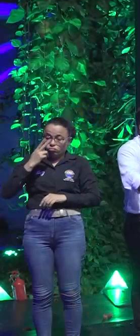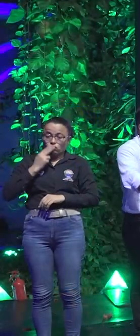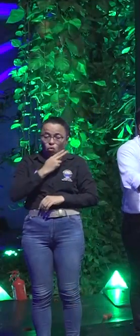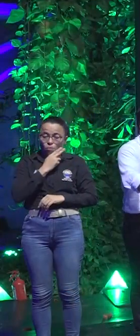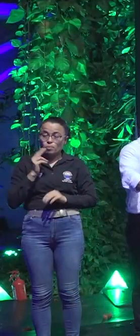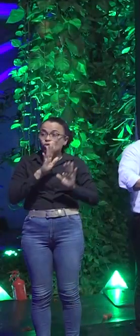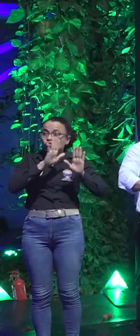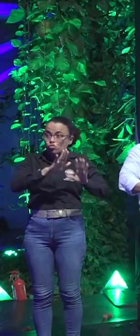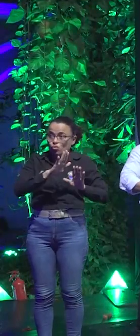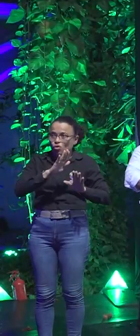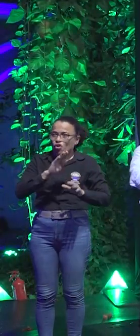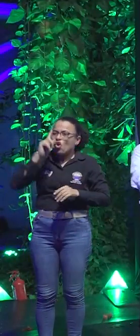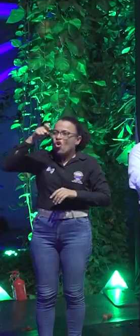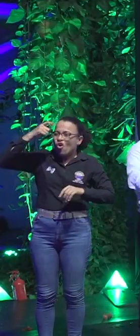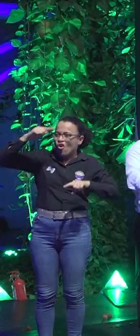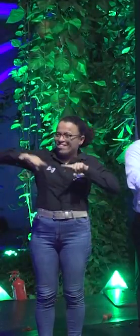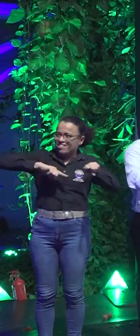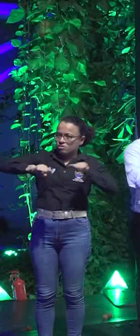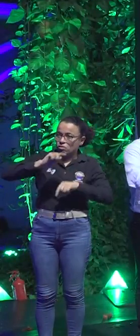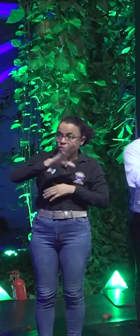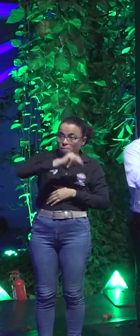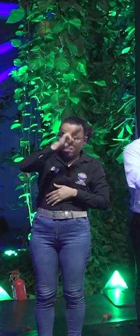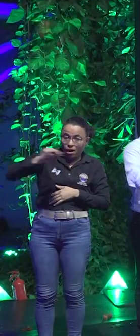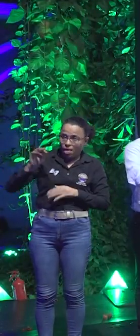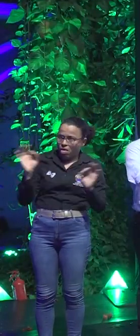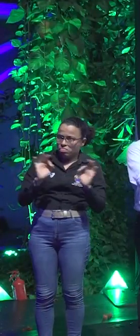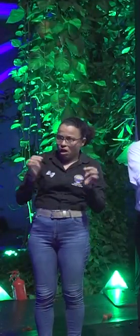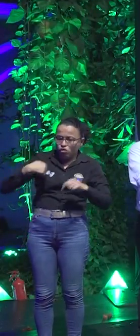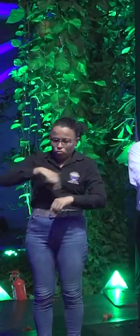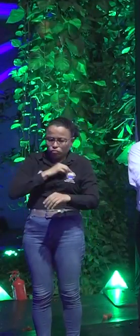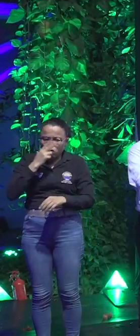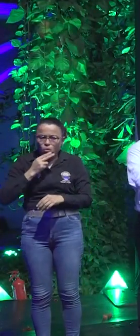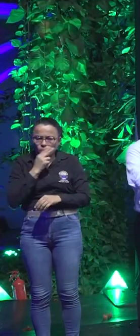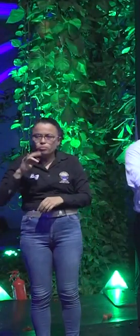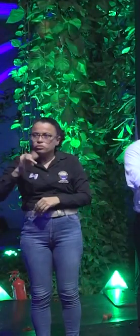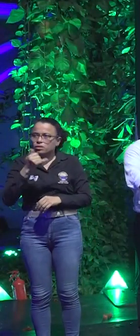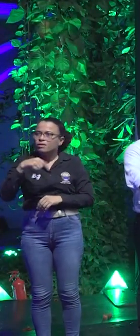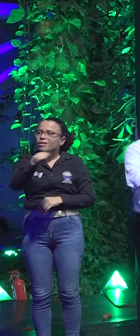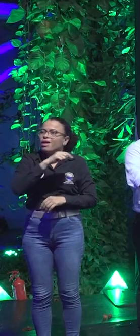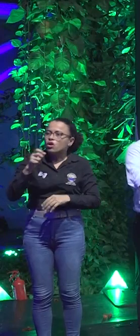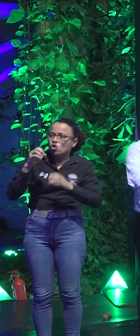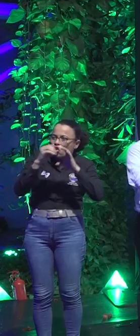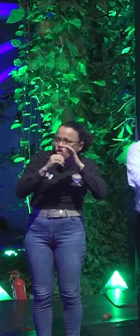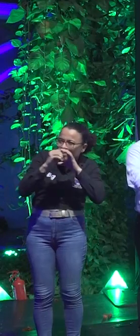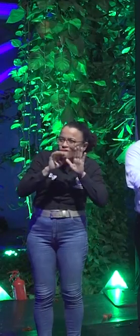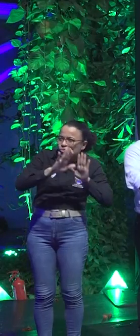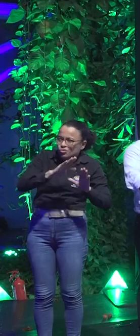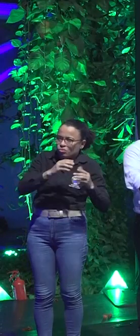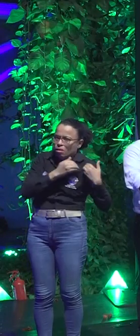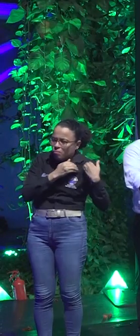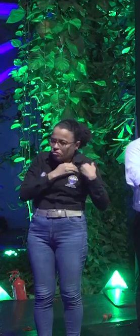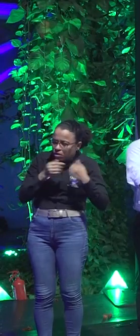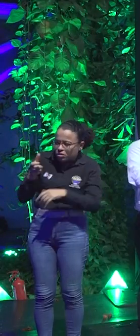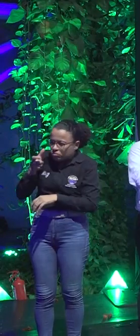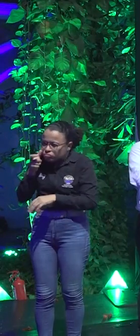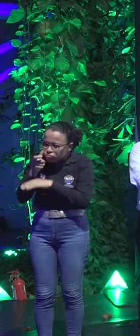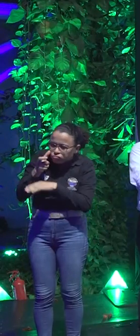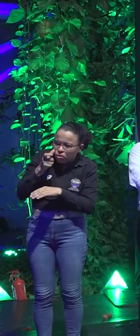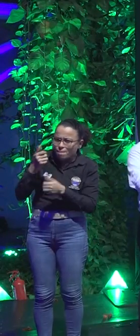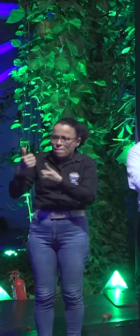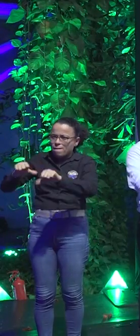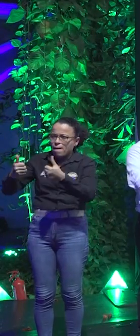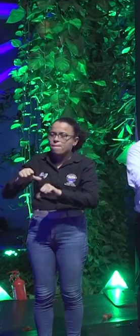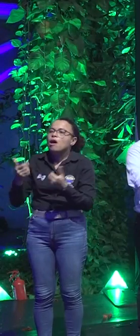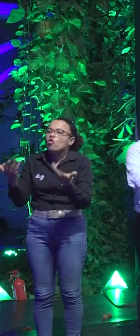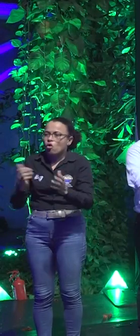Pero seguramente saldremos adelante, como hemos salido adelante, por una investigación que nos abrieron por mantener durante el mes de marzo a la gente del aseo. Queríamos que los